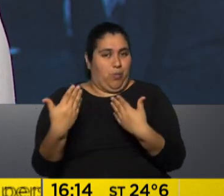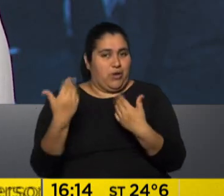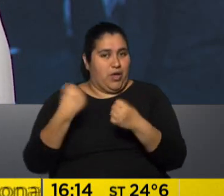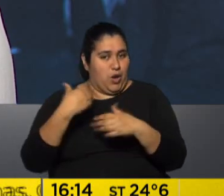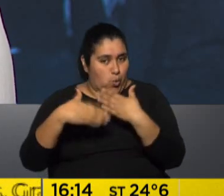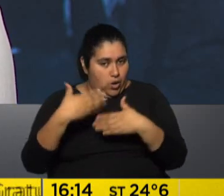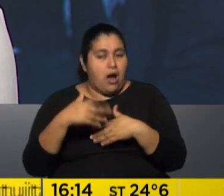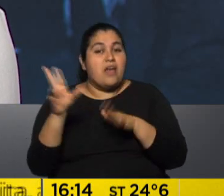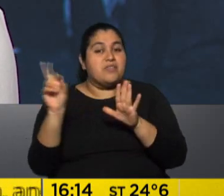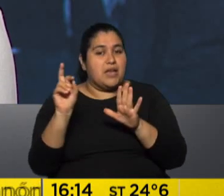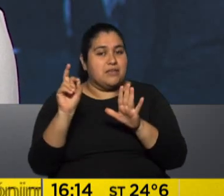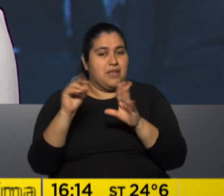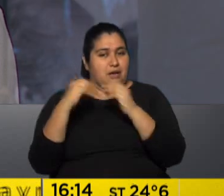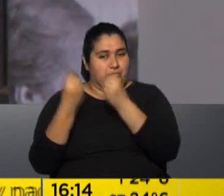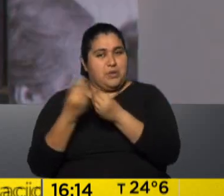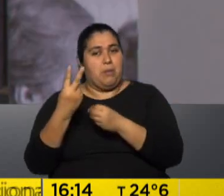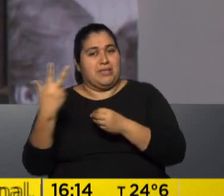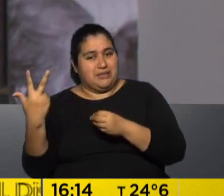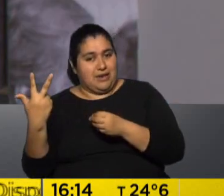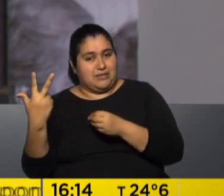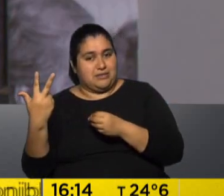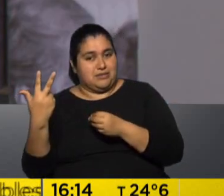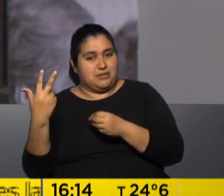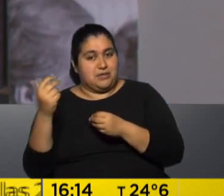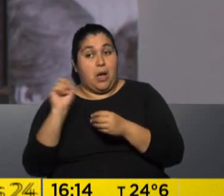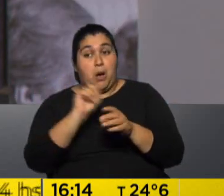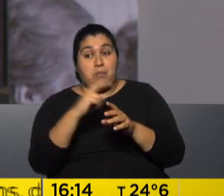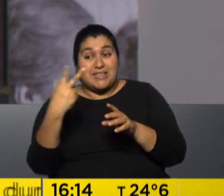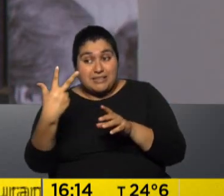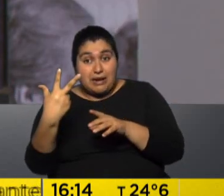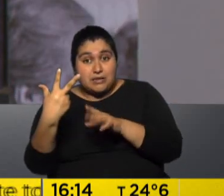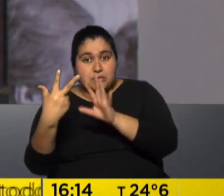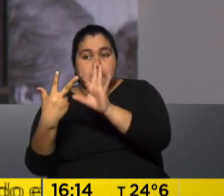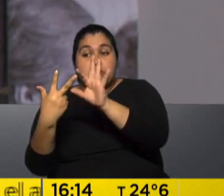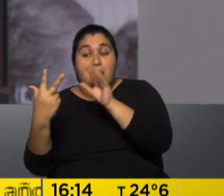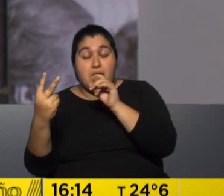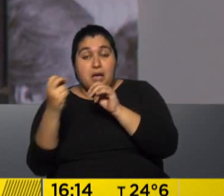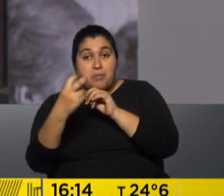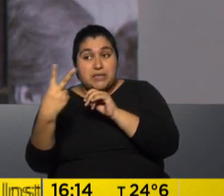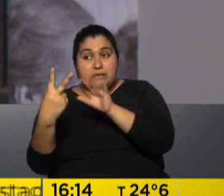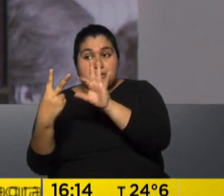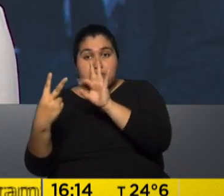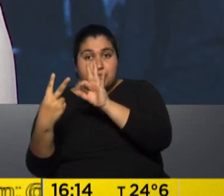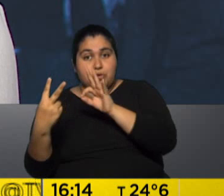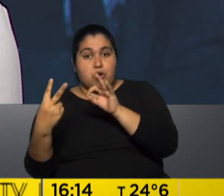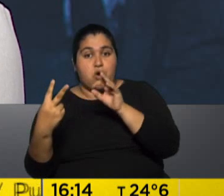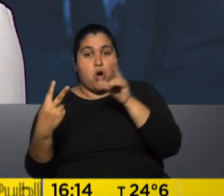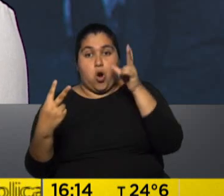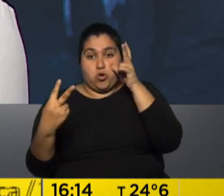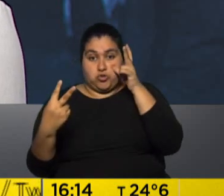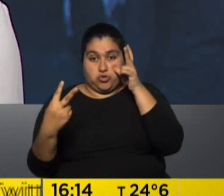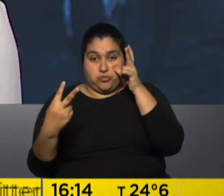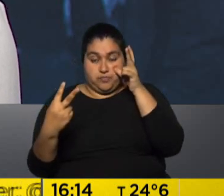Hay ¿De 30 cuántas 23 serán jugadoras. 23. Y de esas 23 hay 8 seleccionadas, ¿O en River hay En River hay 18.